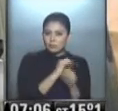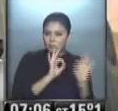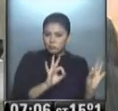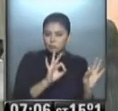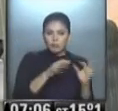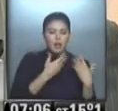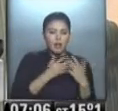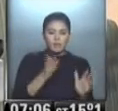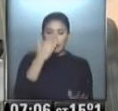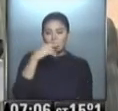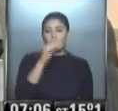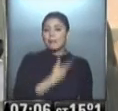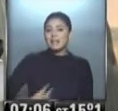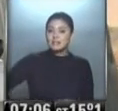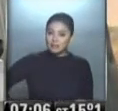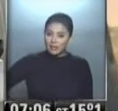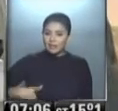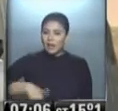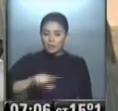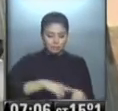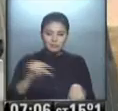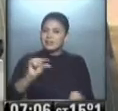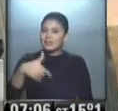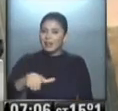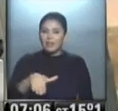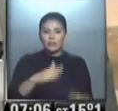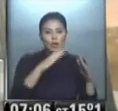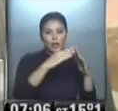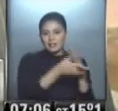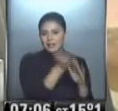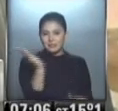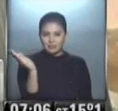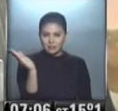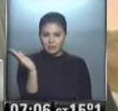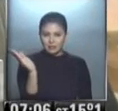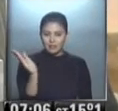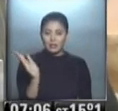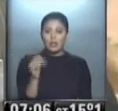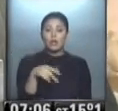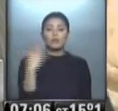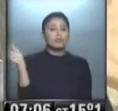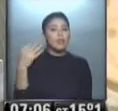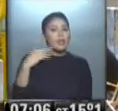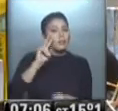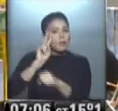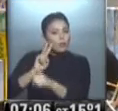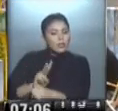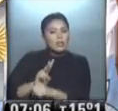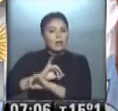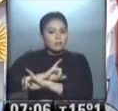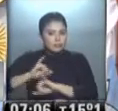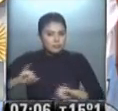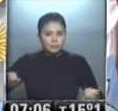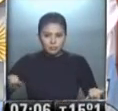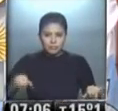presidenta en unos minutos va a salir ya de aquí los cuidados y las partes médicos se lo van